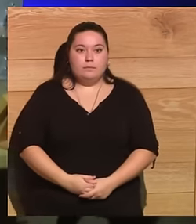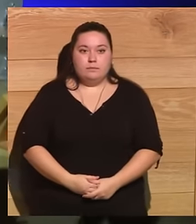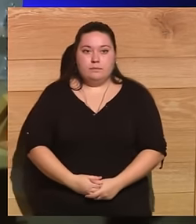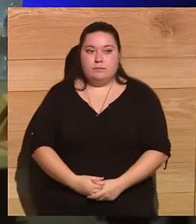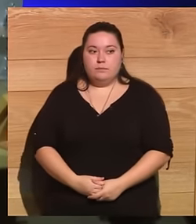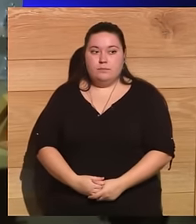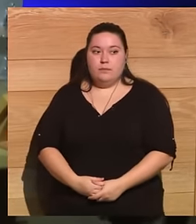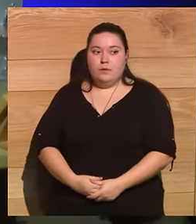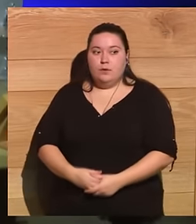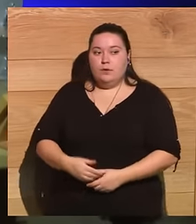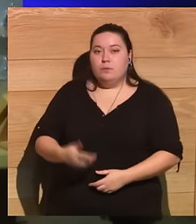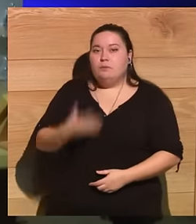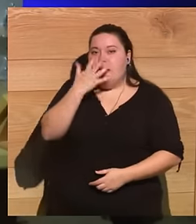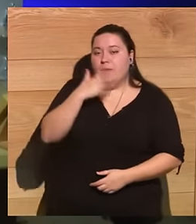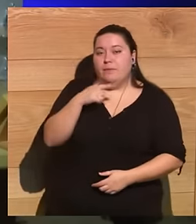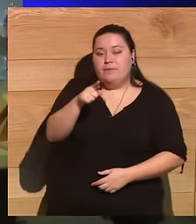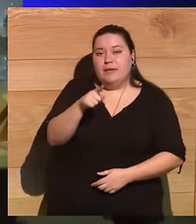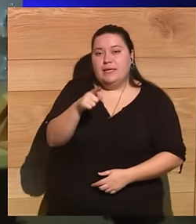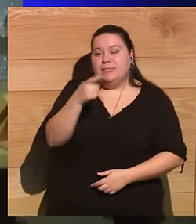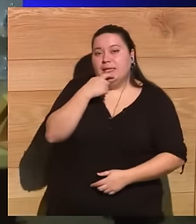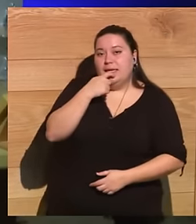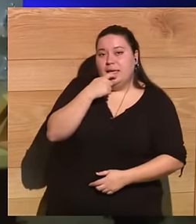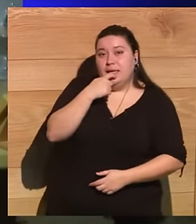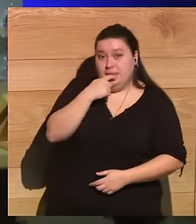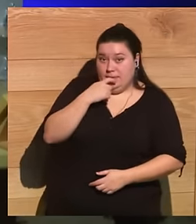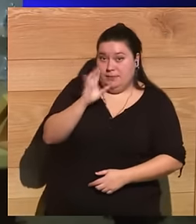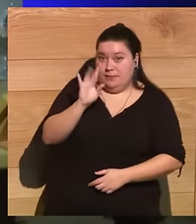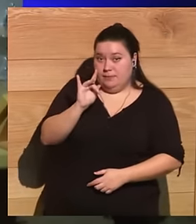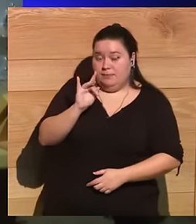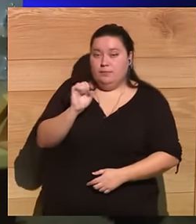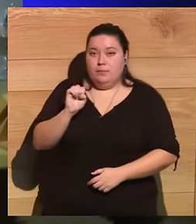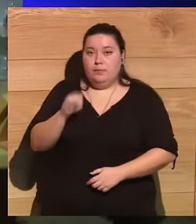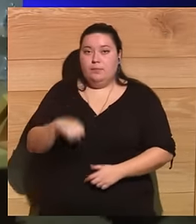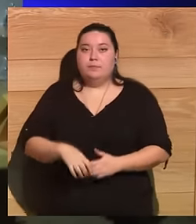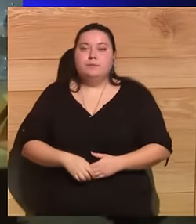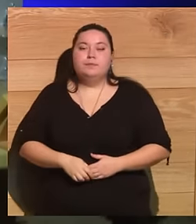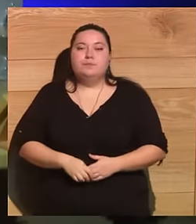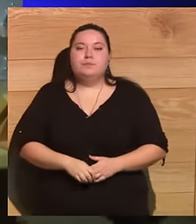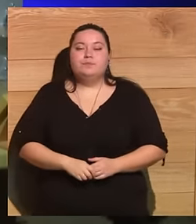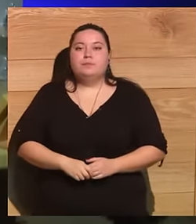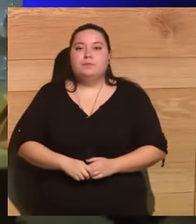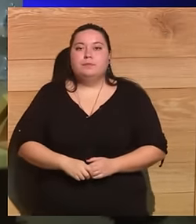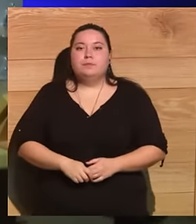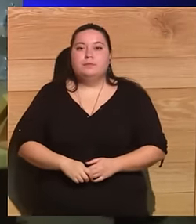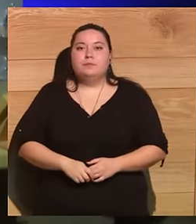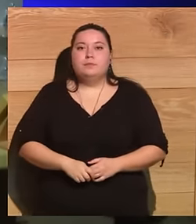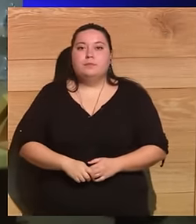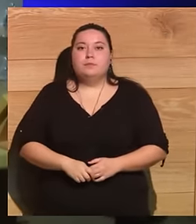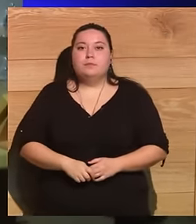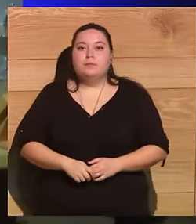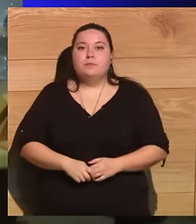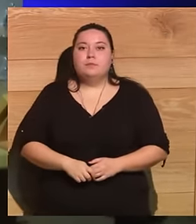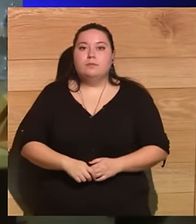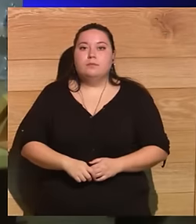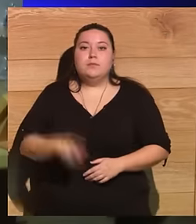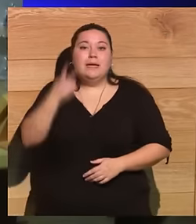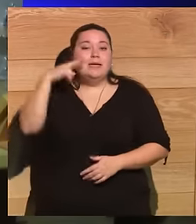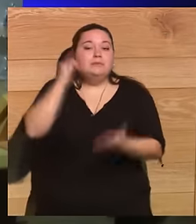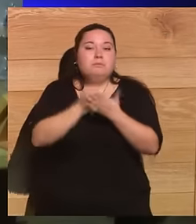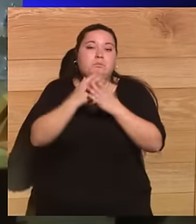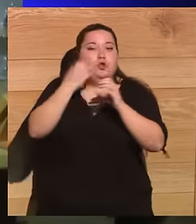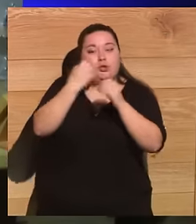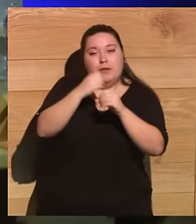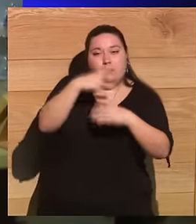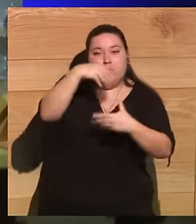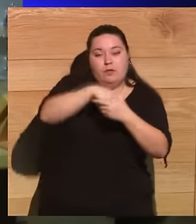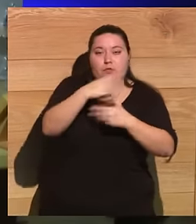Do you prefer in English? In English. ¿En inglés está bien? Sí. Bueno, cuando haces los experimentos en el